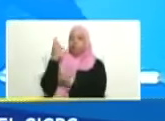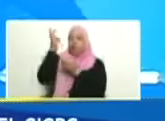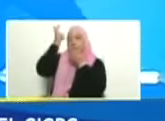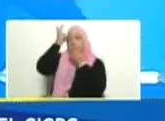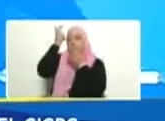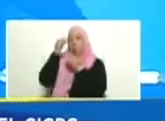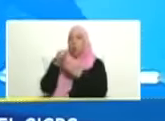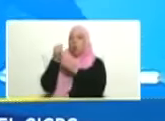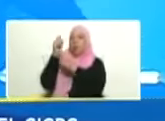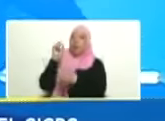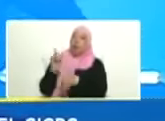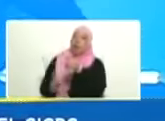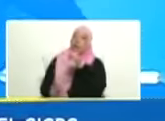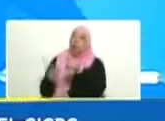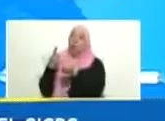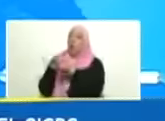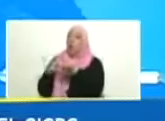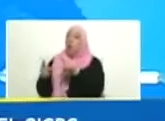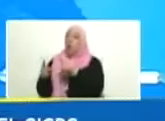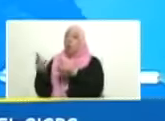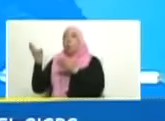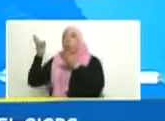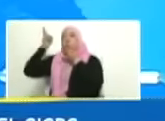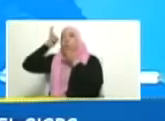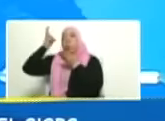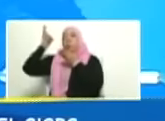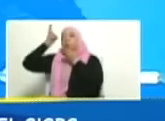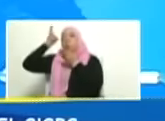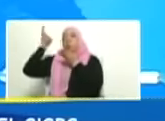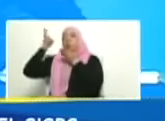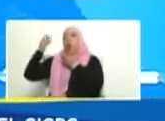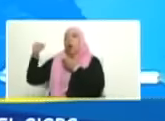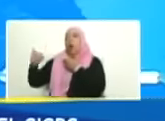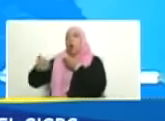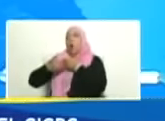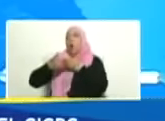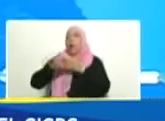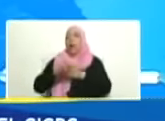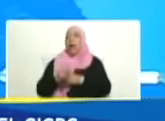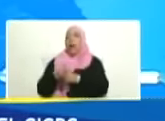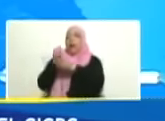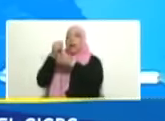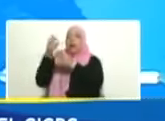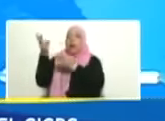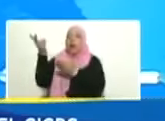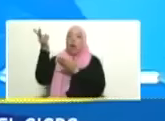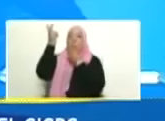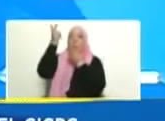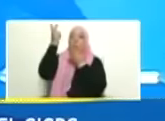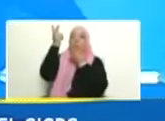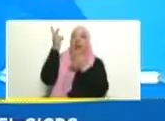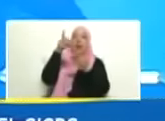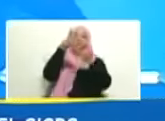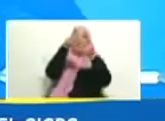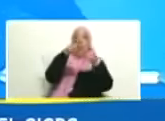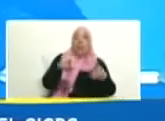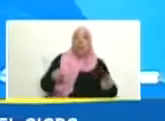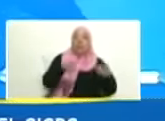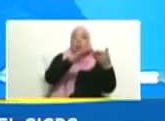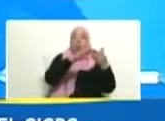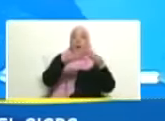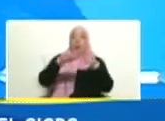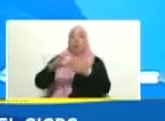de algunos indios contra Huaycaipuro y la división de las fuerzas indias, aquí